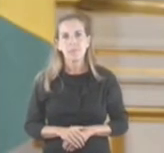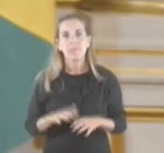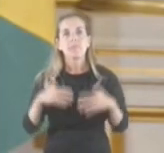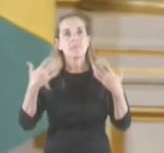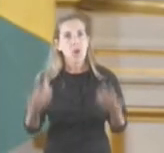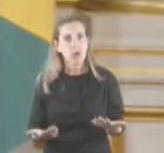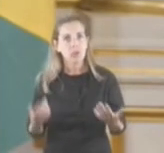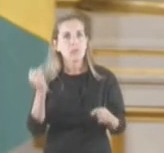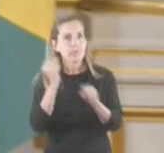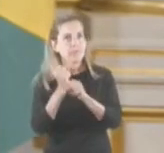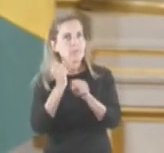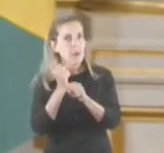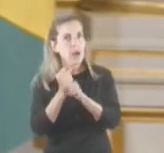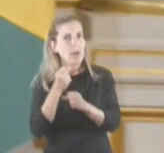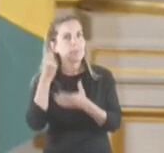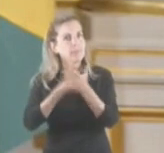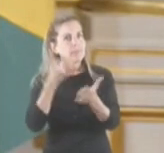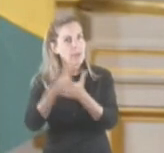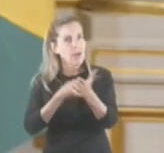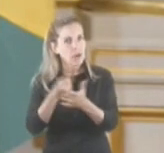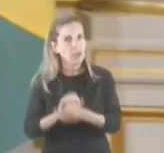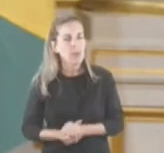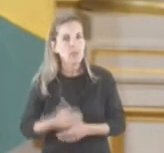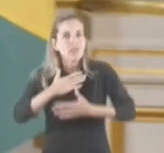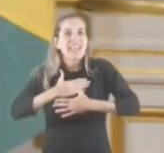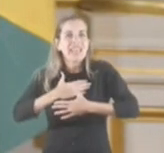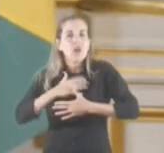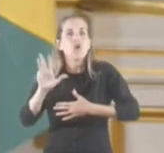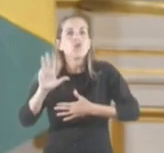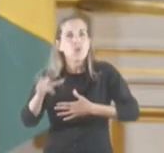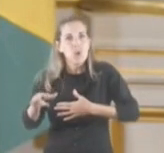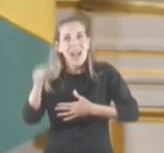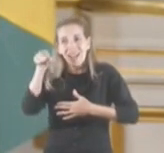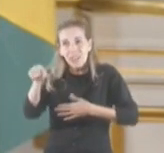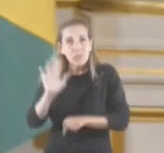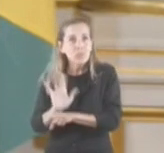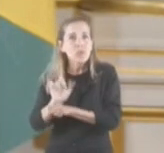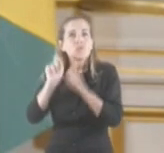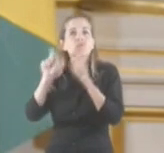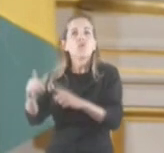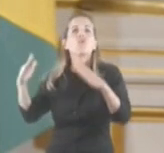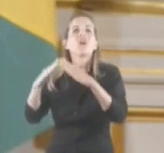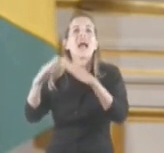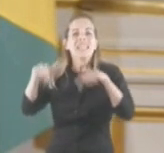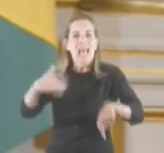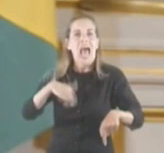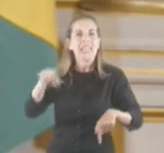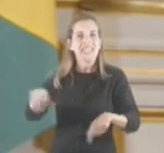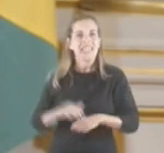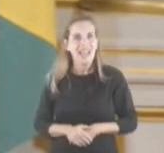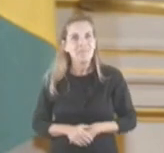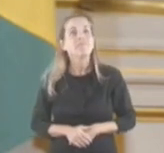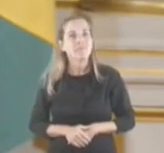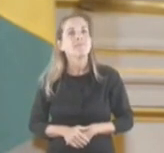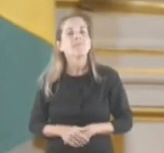eso trabajamos. Y nosotros trabajamos en ese sentido. Querido Lula, esta es tu casa. Querido Lula, a casa es suya. Nos hemos visto